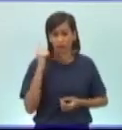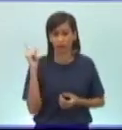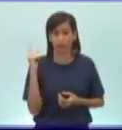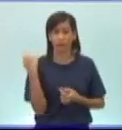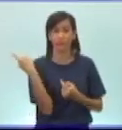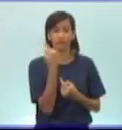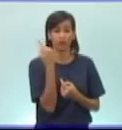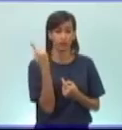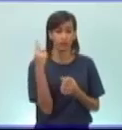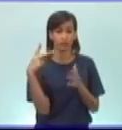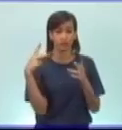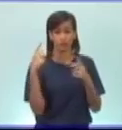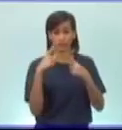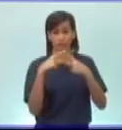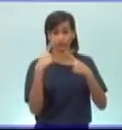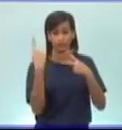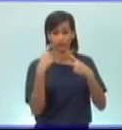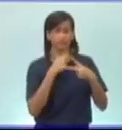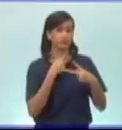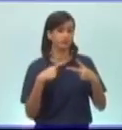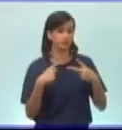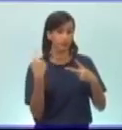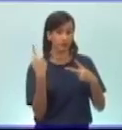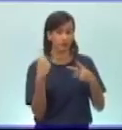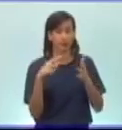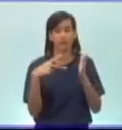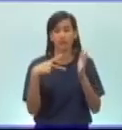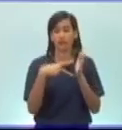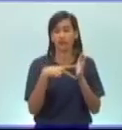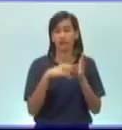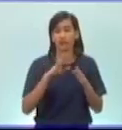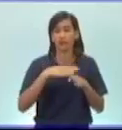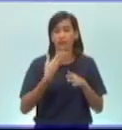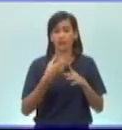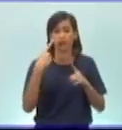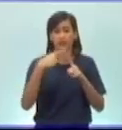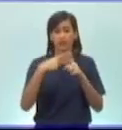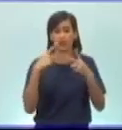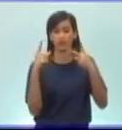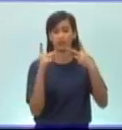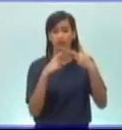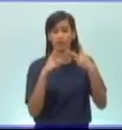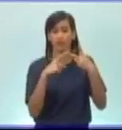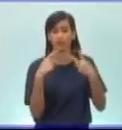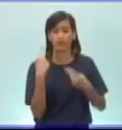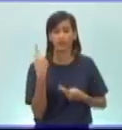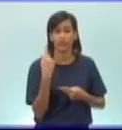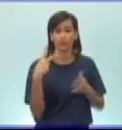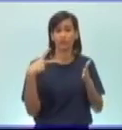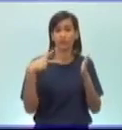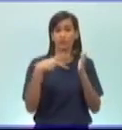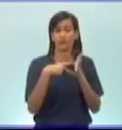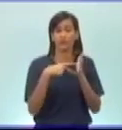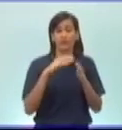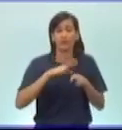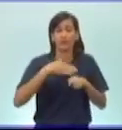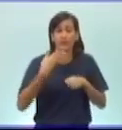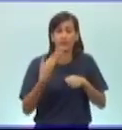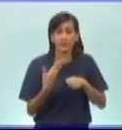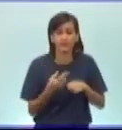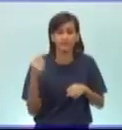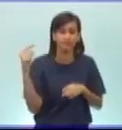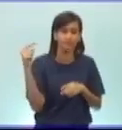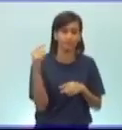dividimos y después adicionamos. Y en este otro, primero dividimos y después se